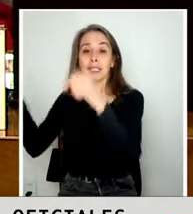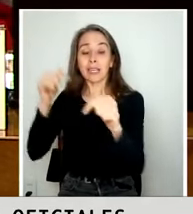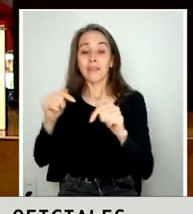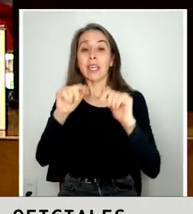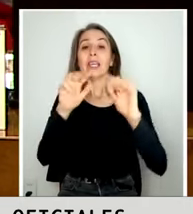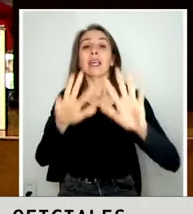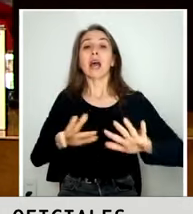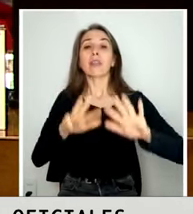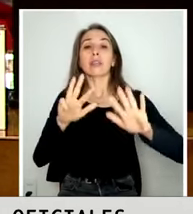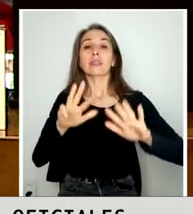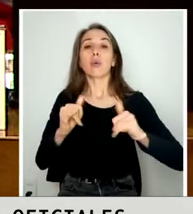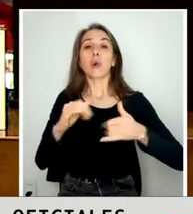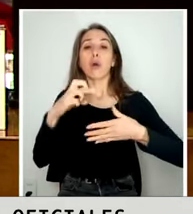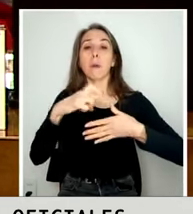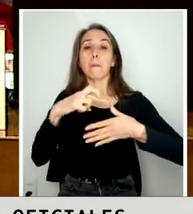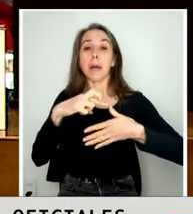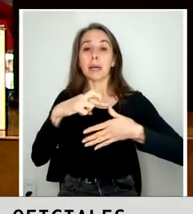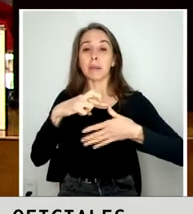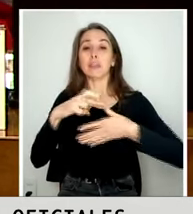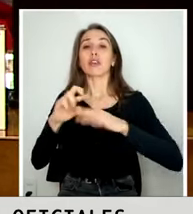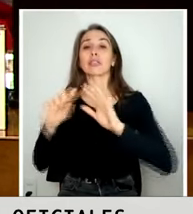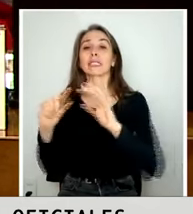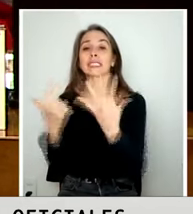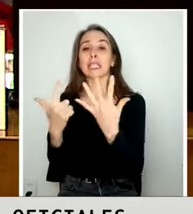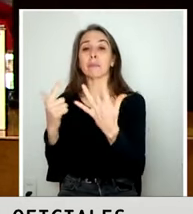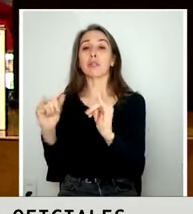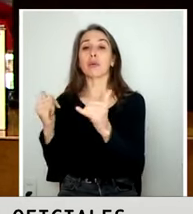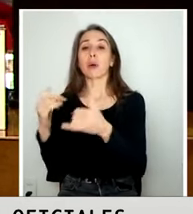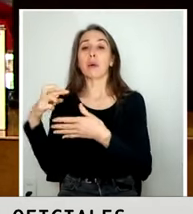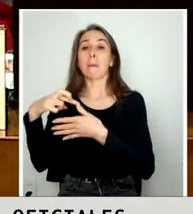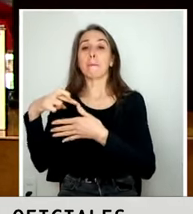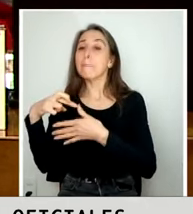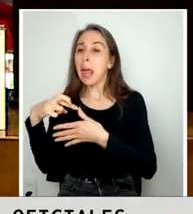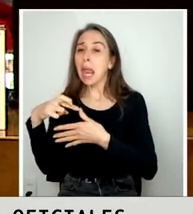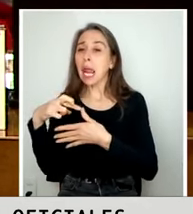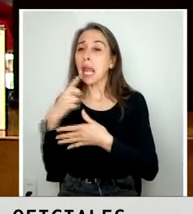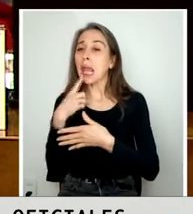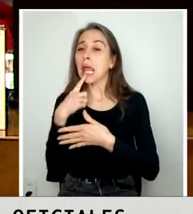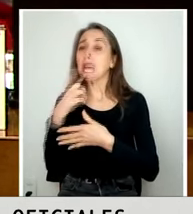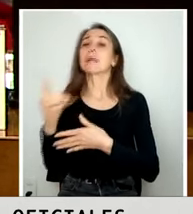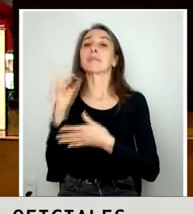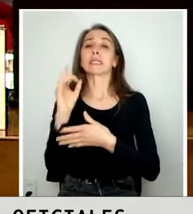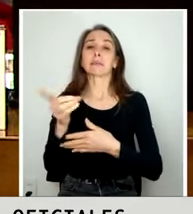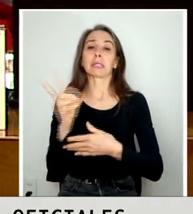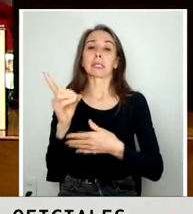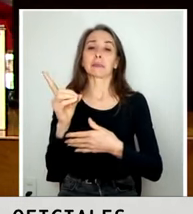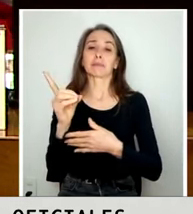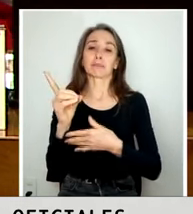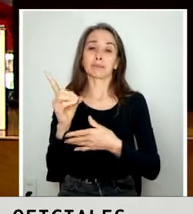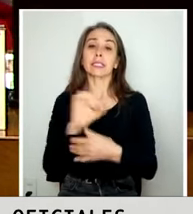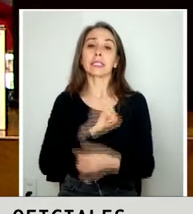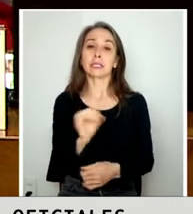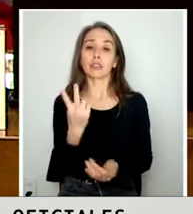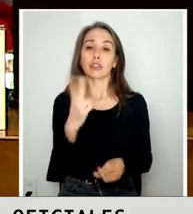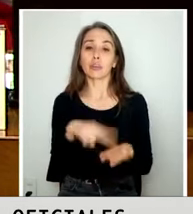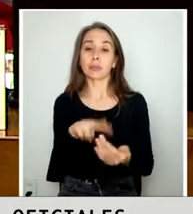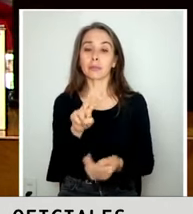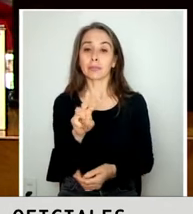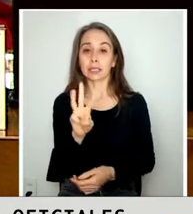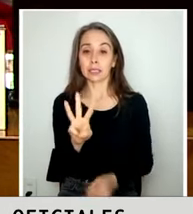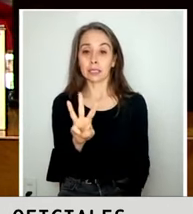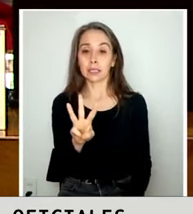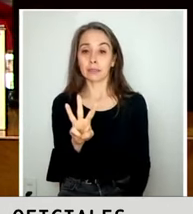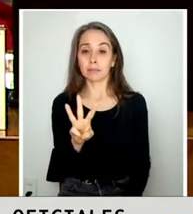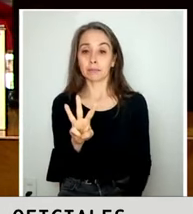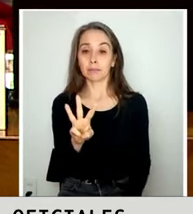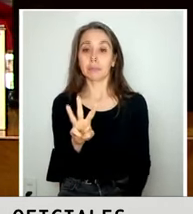Panamericanos y séptimos para Panamericanos Santiago 2023 dentro del